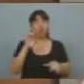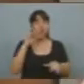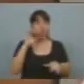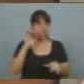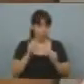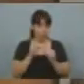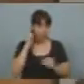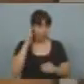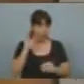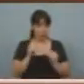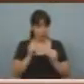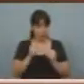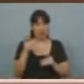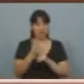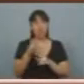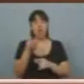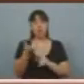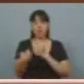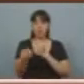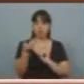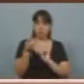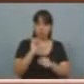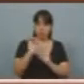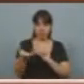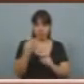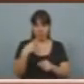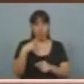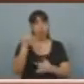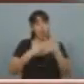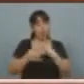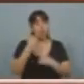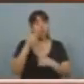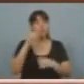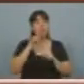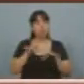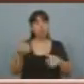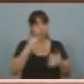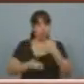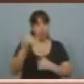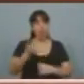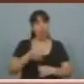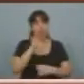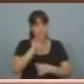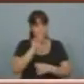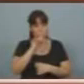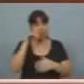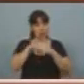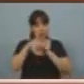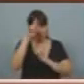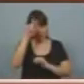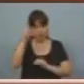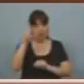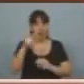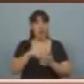este tema. Qué sofisticado. Nos informan que la novia de un personaje famoso en una clínica que no era la clínica Los Arcos, que